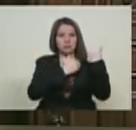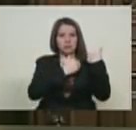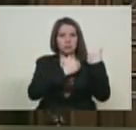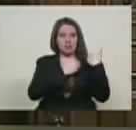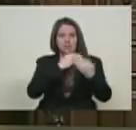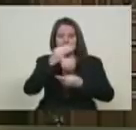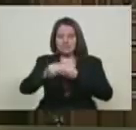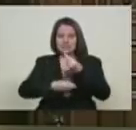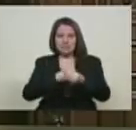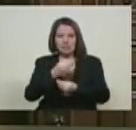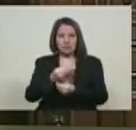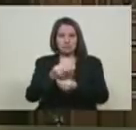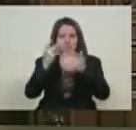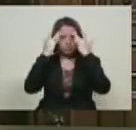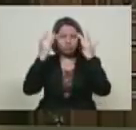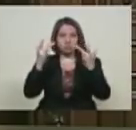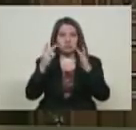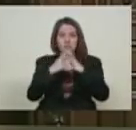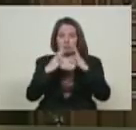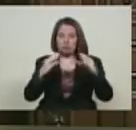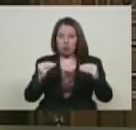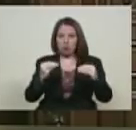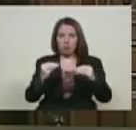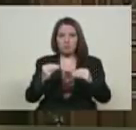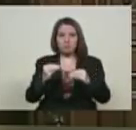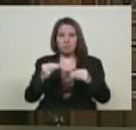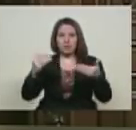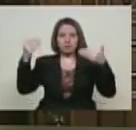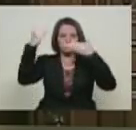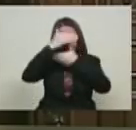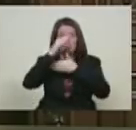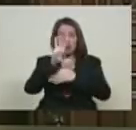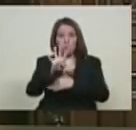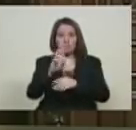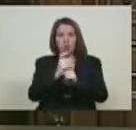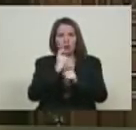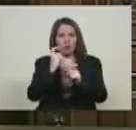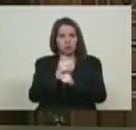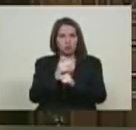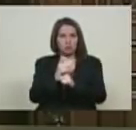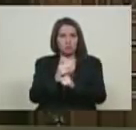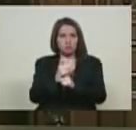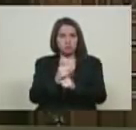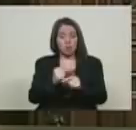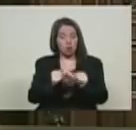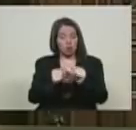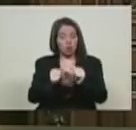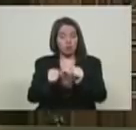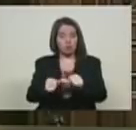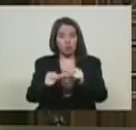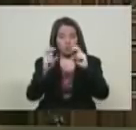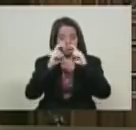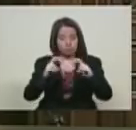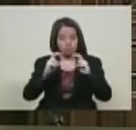materiales e intelectuales del atentado terrorista del 4 de agosto continúan de manera